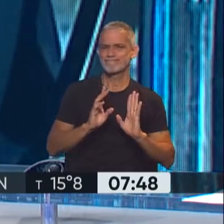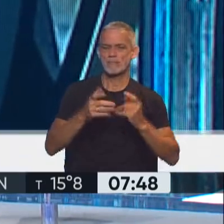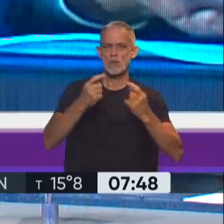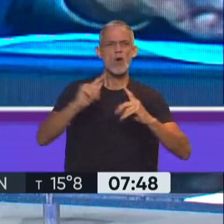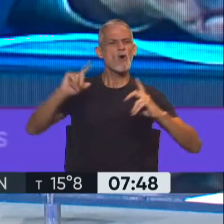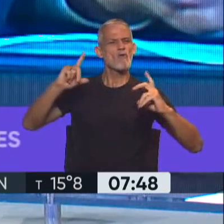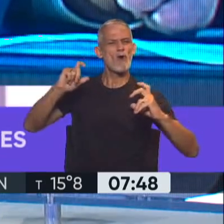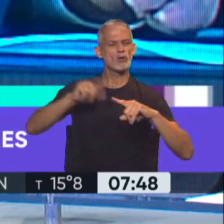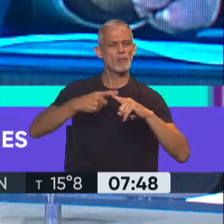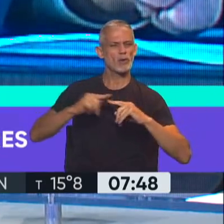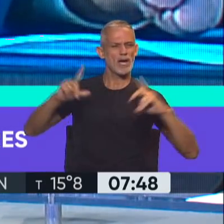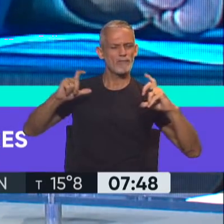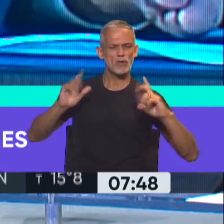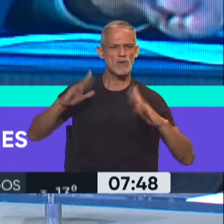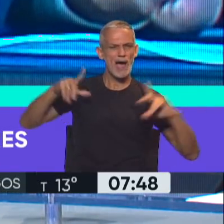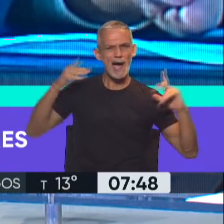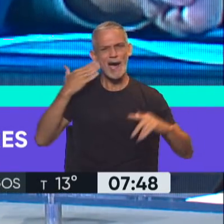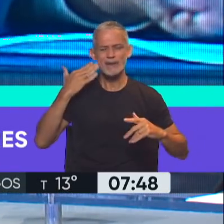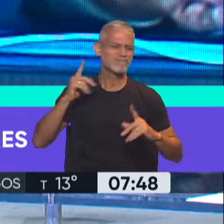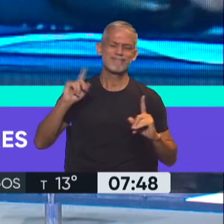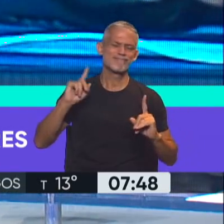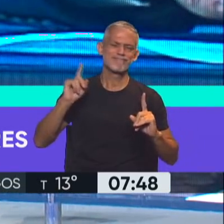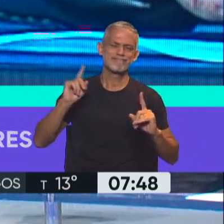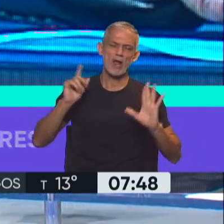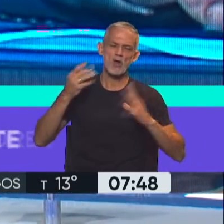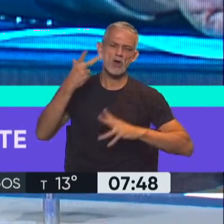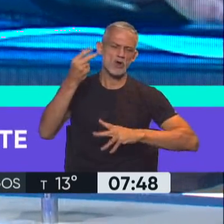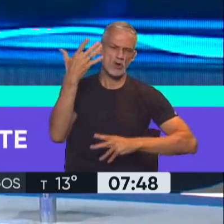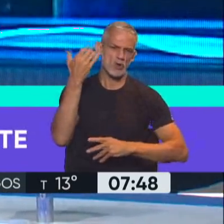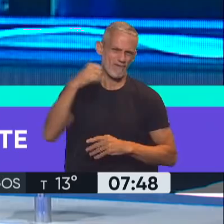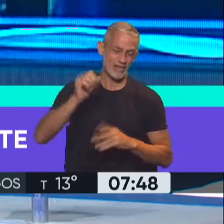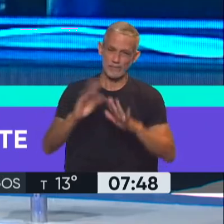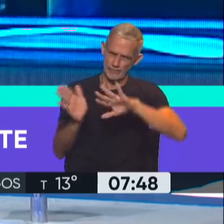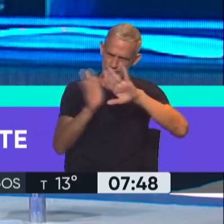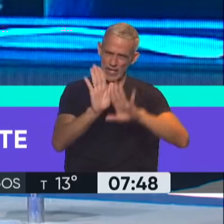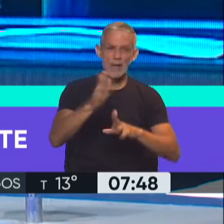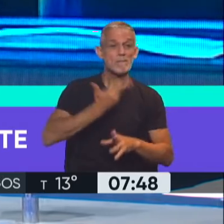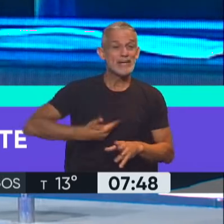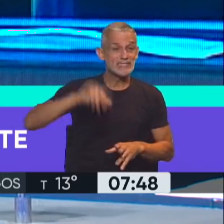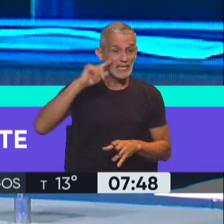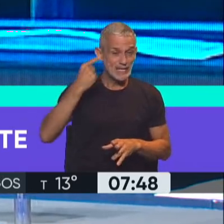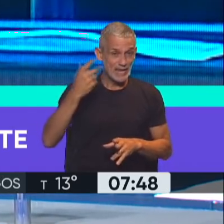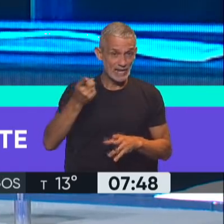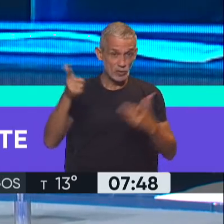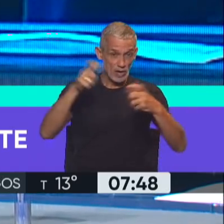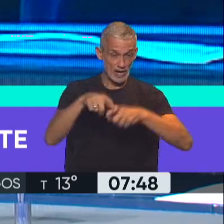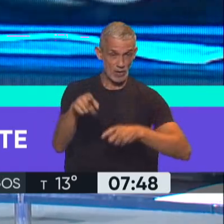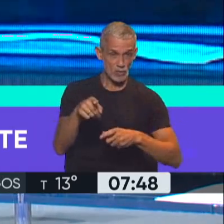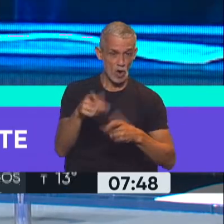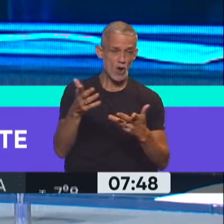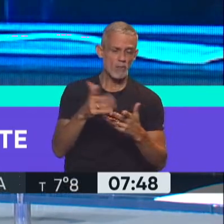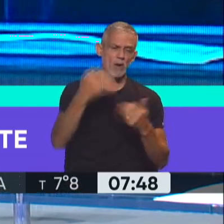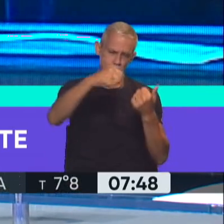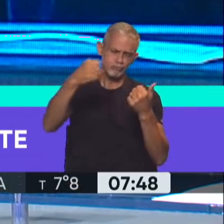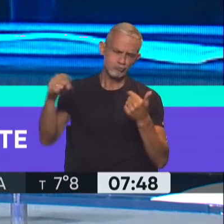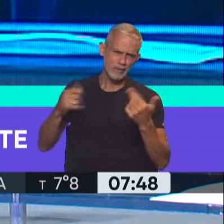foto política precisamente al presidente de la nación abre un paréntesis allí el presidente de la nación en la reunión al margen de los ausentes